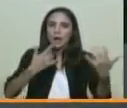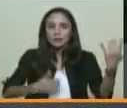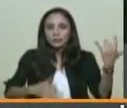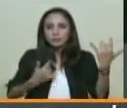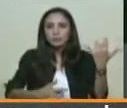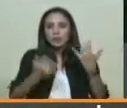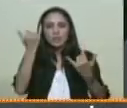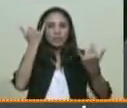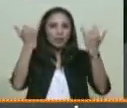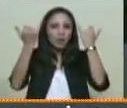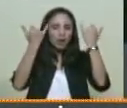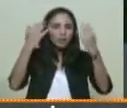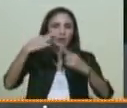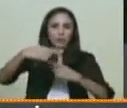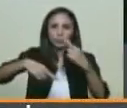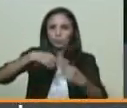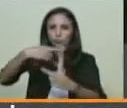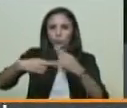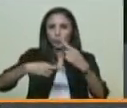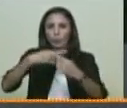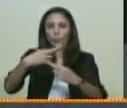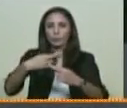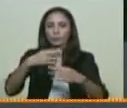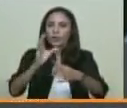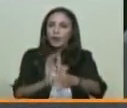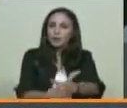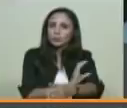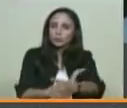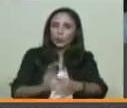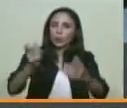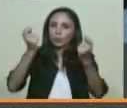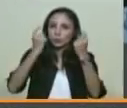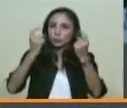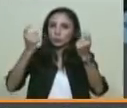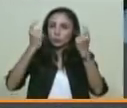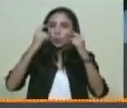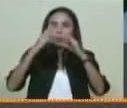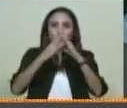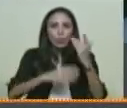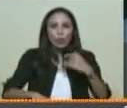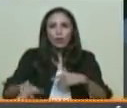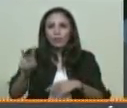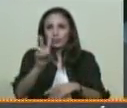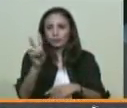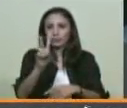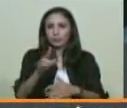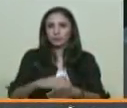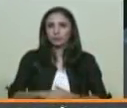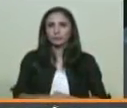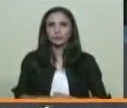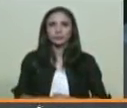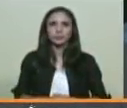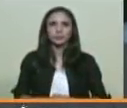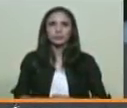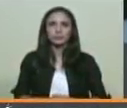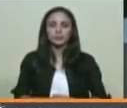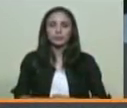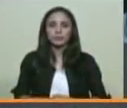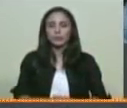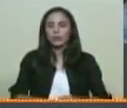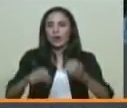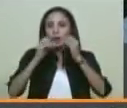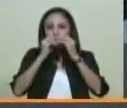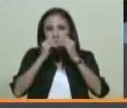bolivariana, el canto bolivariano a lo largo y ancho de nuestro territorio, llevando ese mensaje